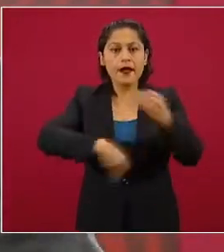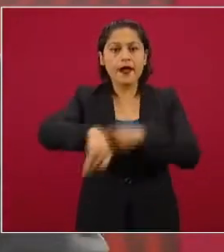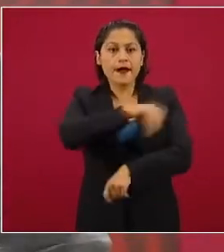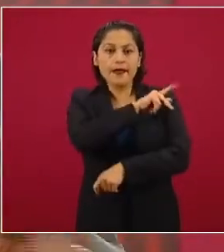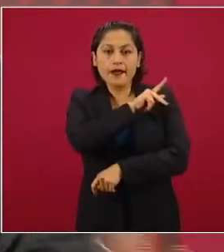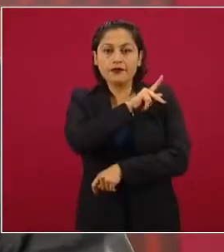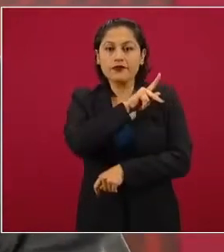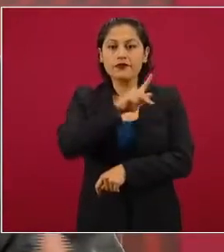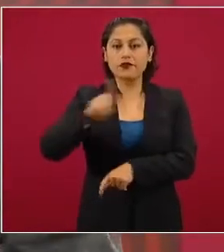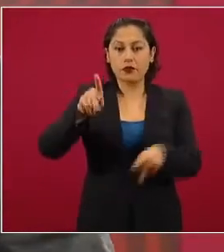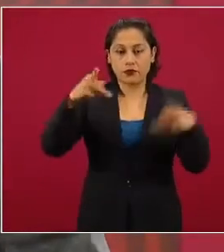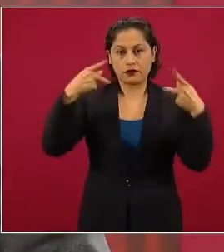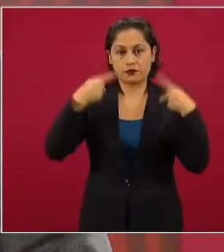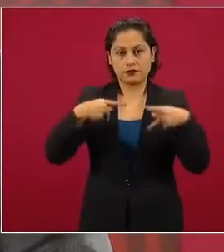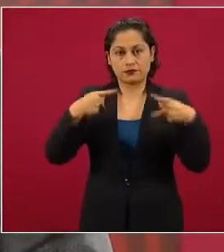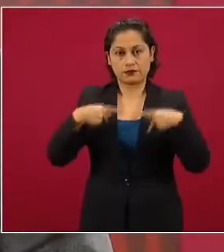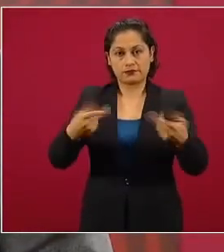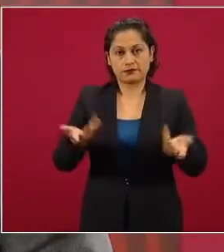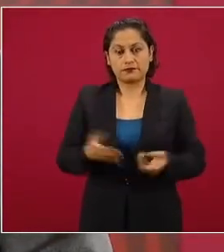es de todos.